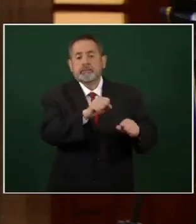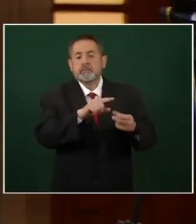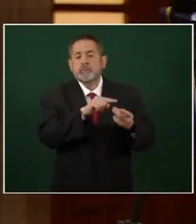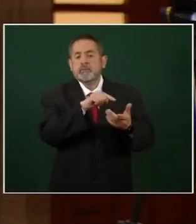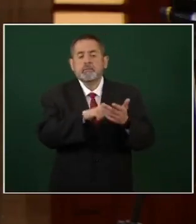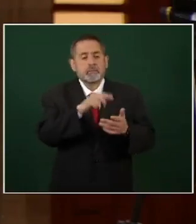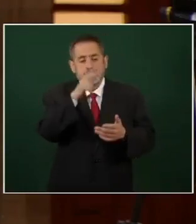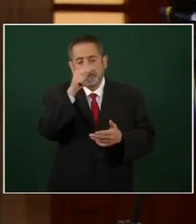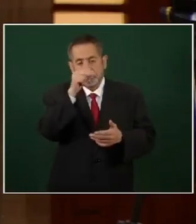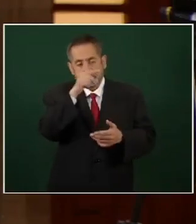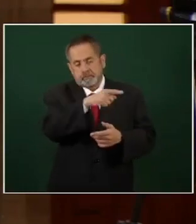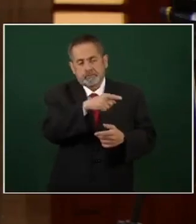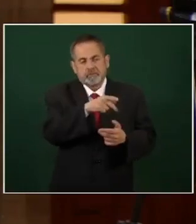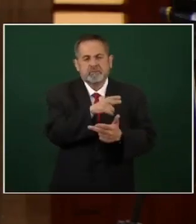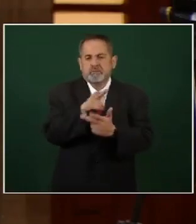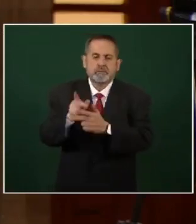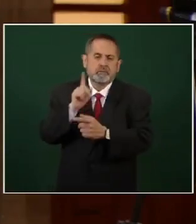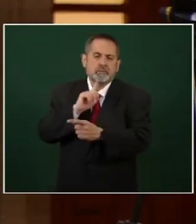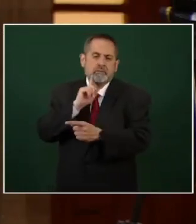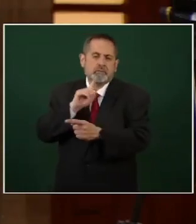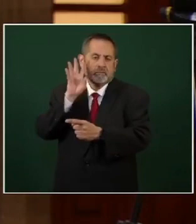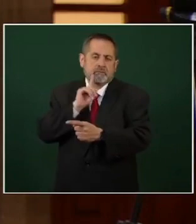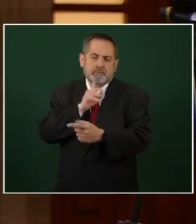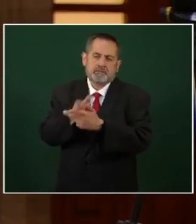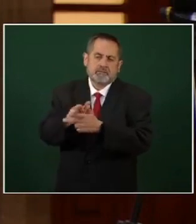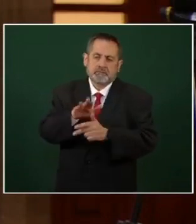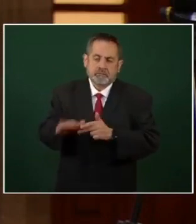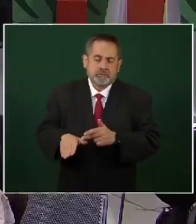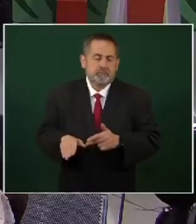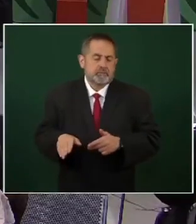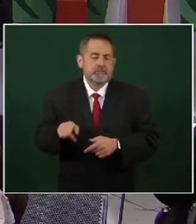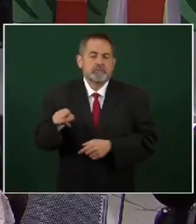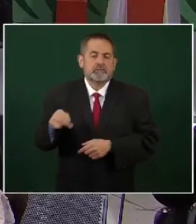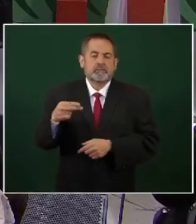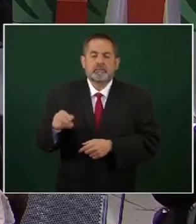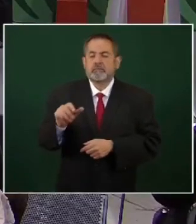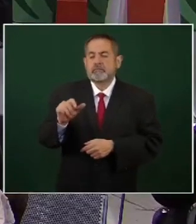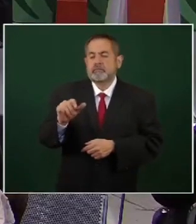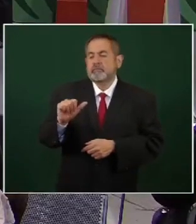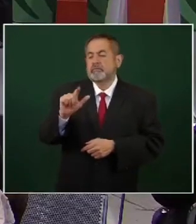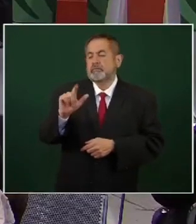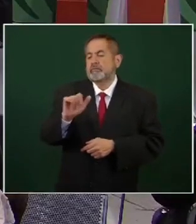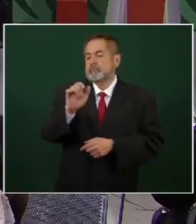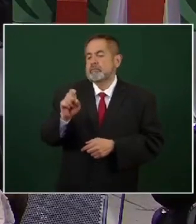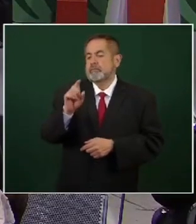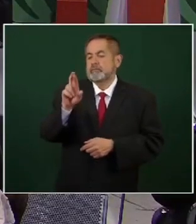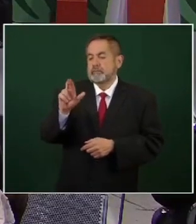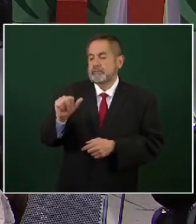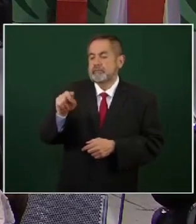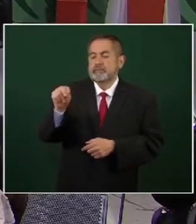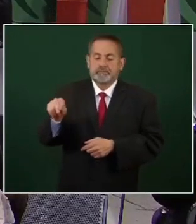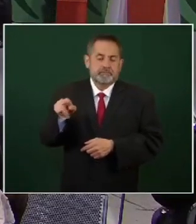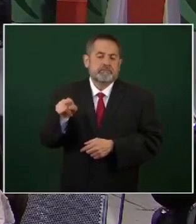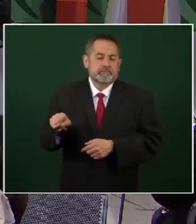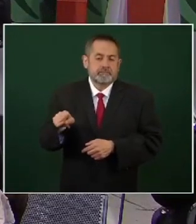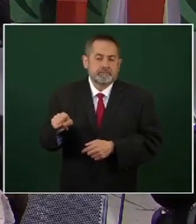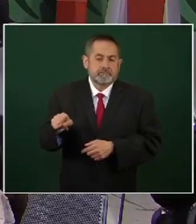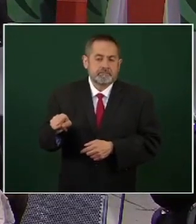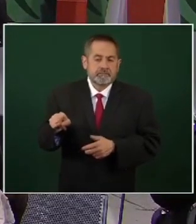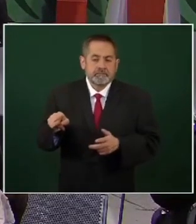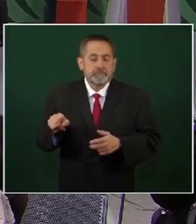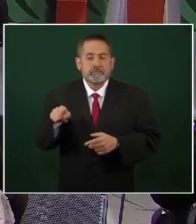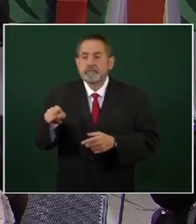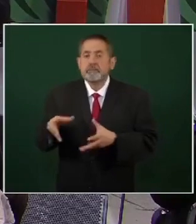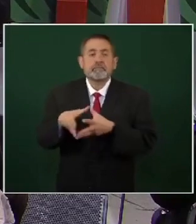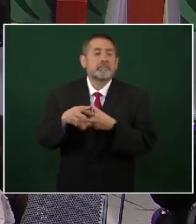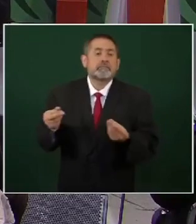Sonora, y contaba con orden de aprehensión precisamente por el feminicidio de Arit Alejandra N., quien